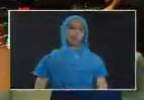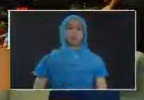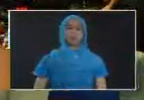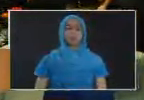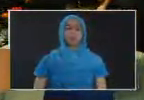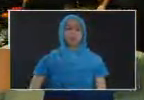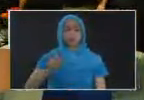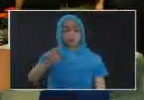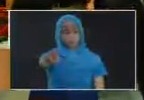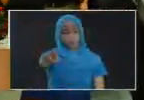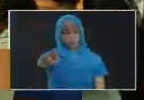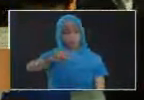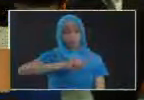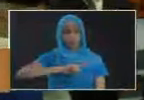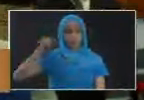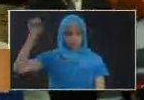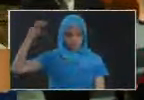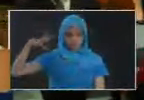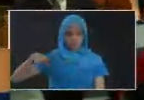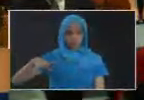Eres bienaventurado.